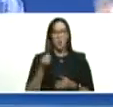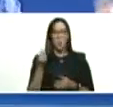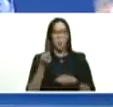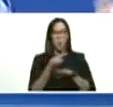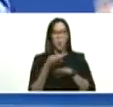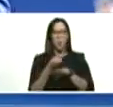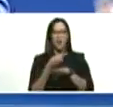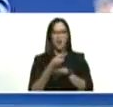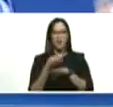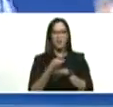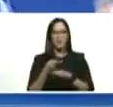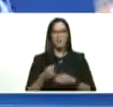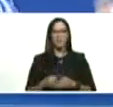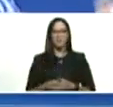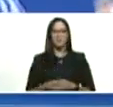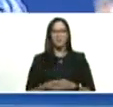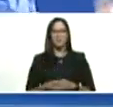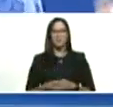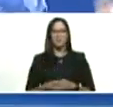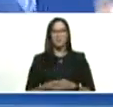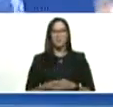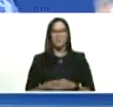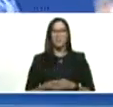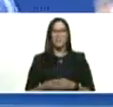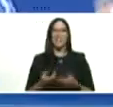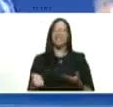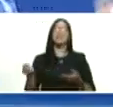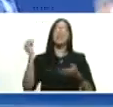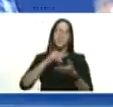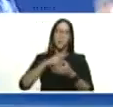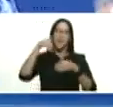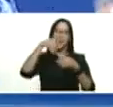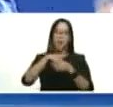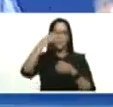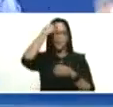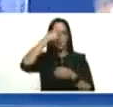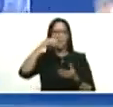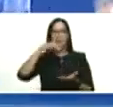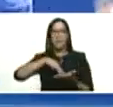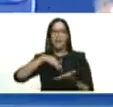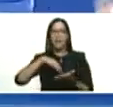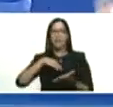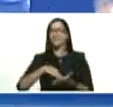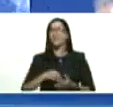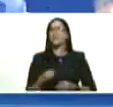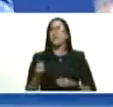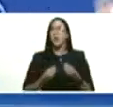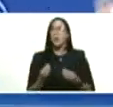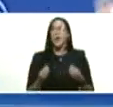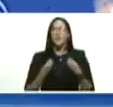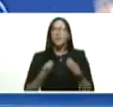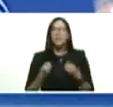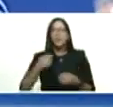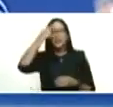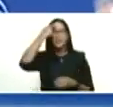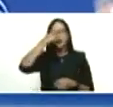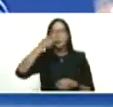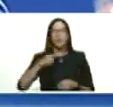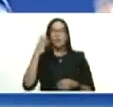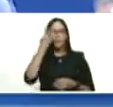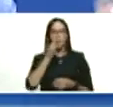gobernador electo y reelecto por el pueblo de Miranda, ¿cómo ha vivido este pueblo hermoso de